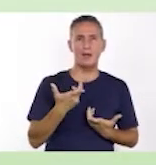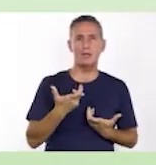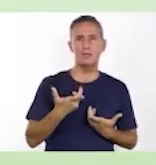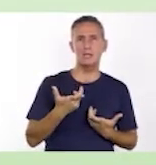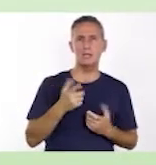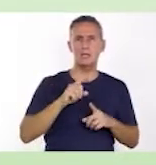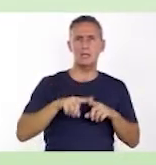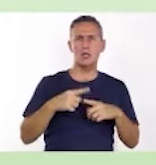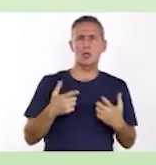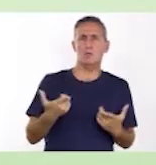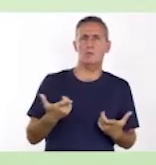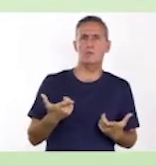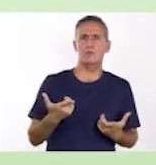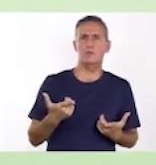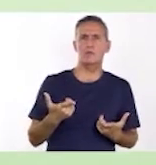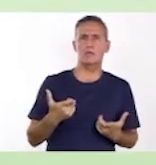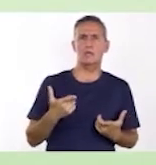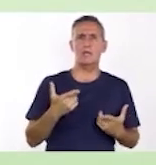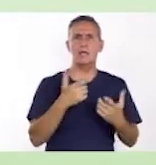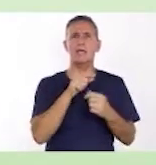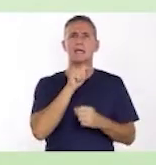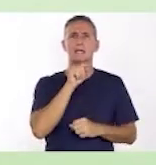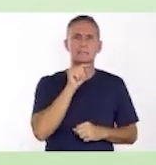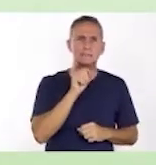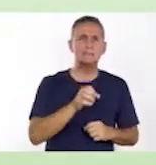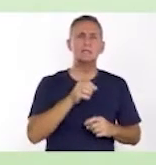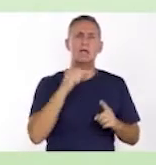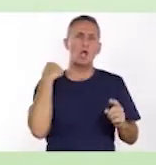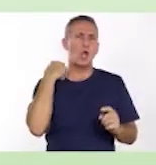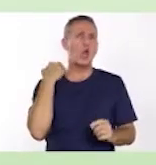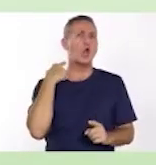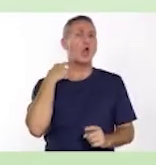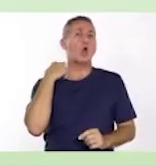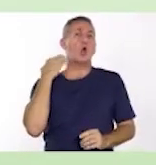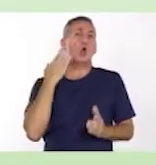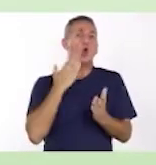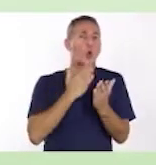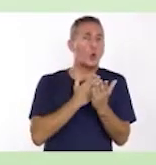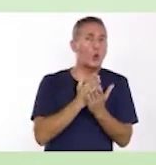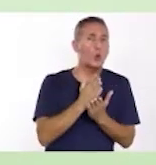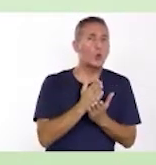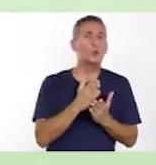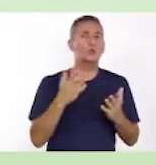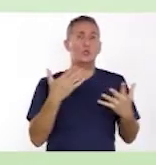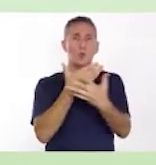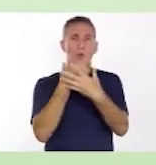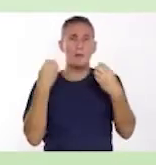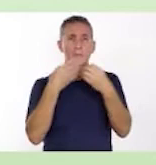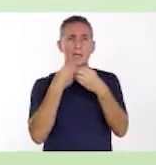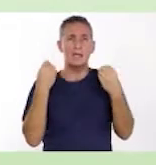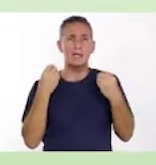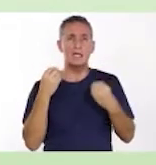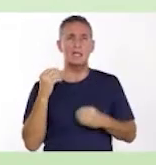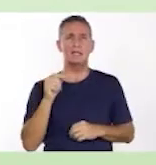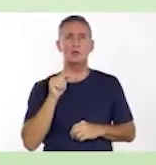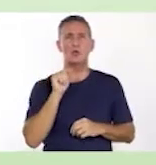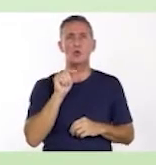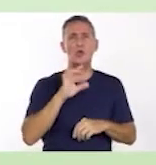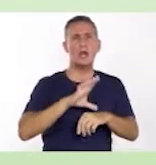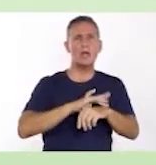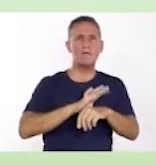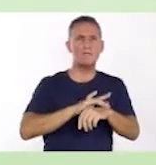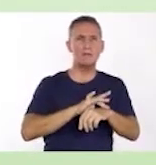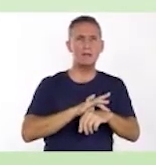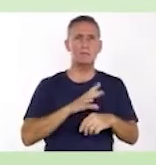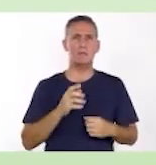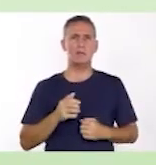bueno, ¿por qué siguen perdiendo esa peste que hay en este? Recuerden que este canto se llama La peste y la